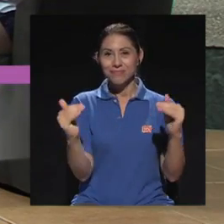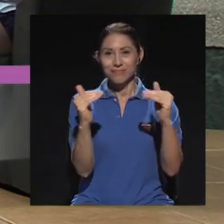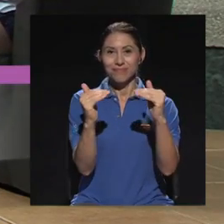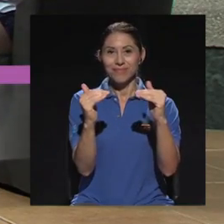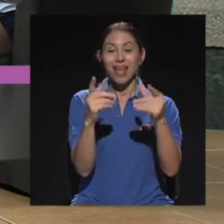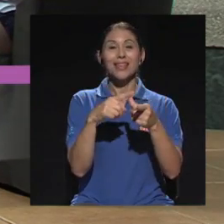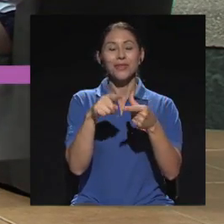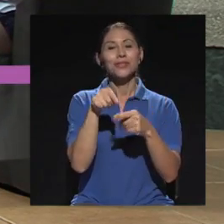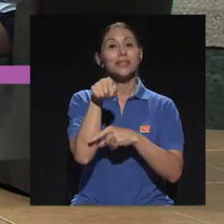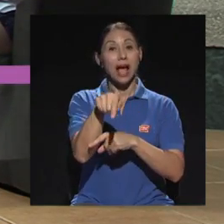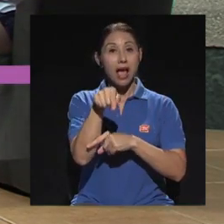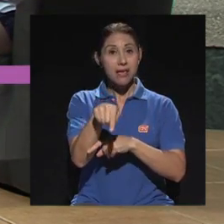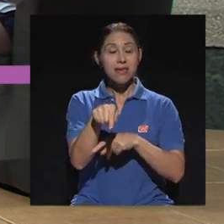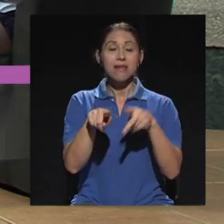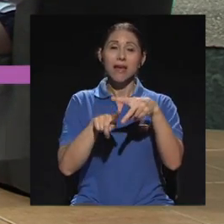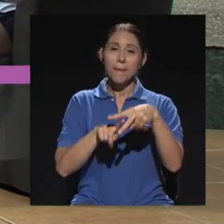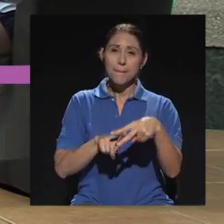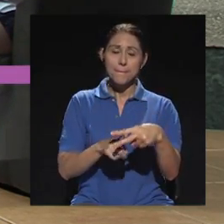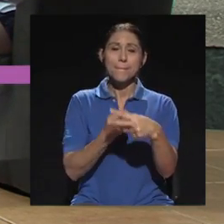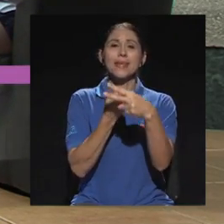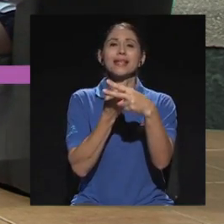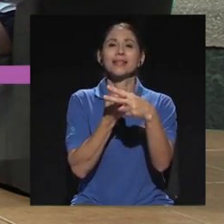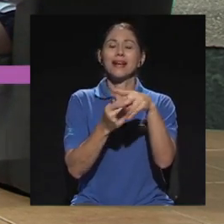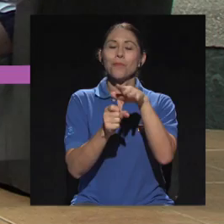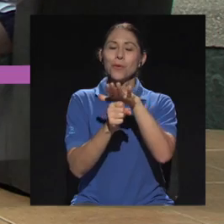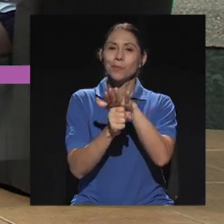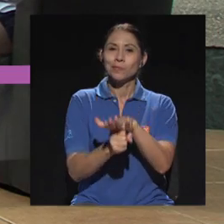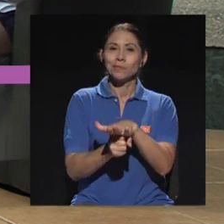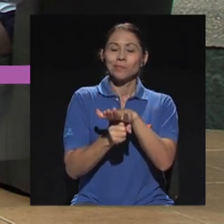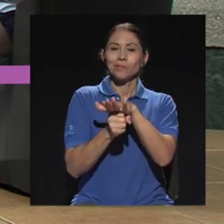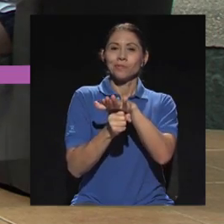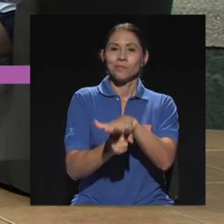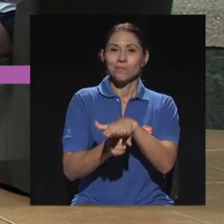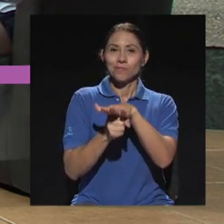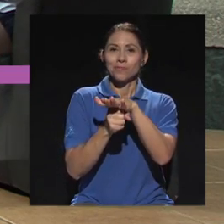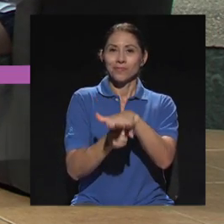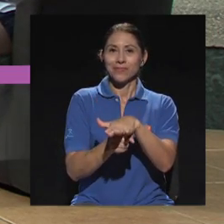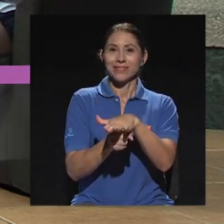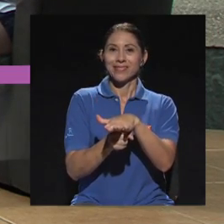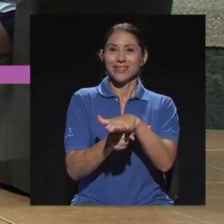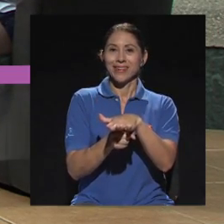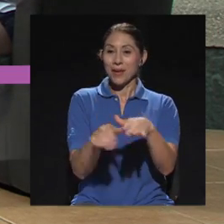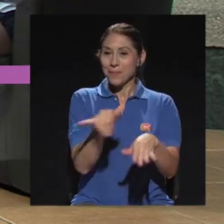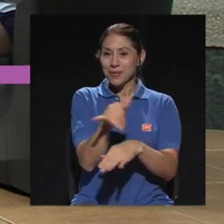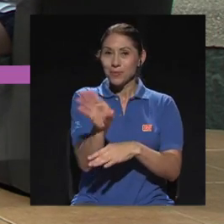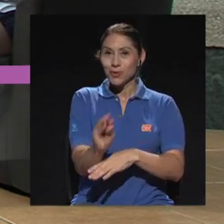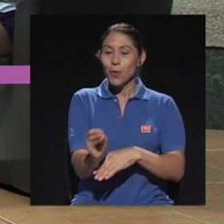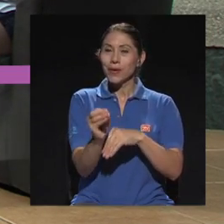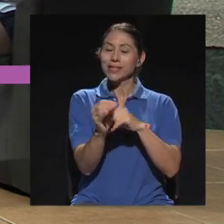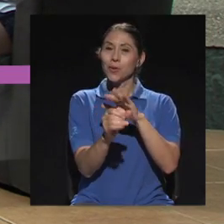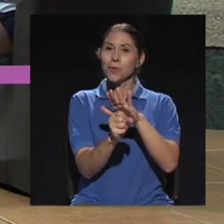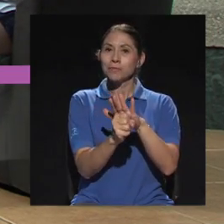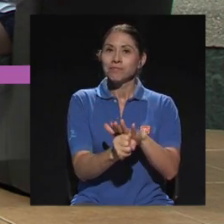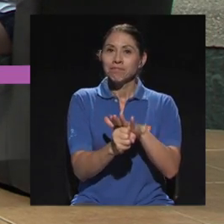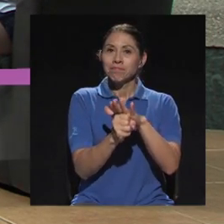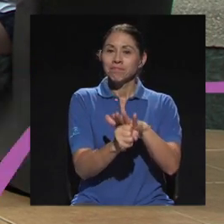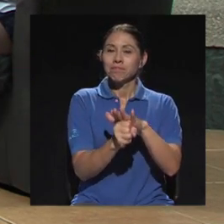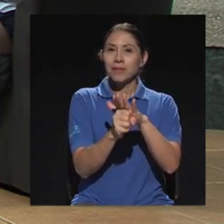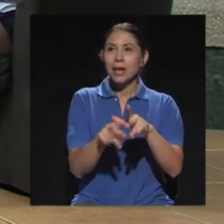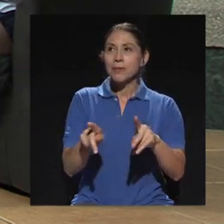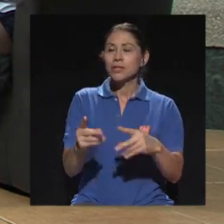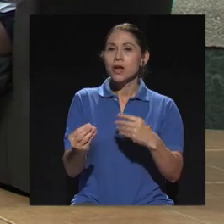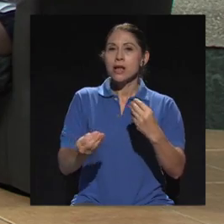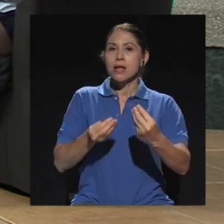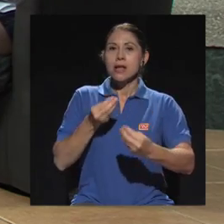donde sí empieza, por supuesto, a ejercerse alguna presión por parte de los mismos pares en la necesidad de